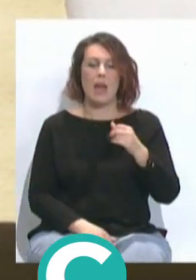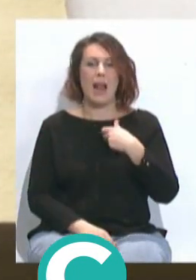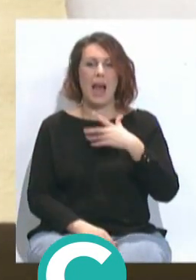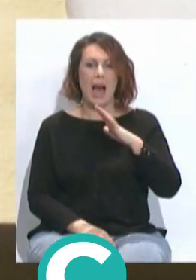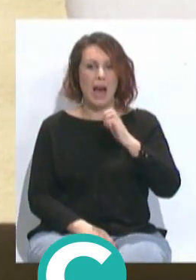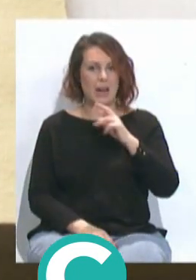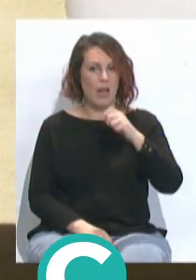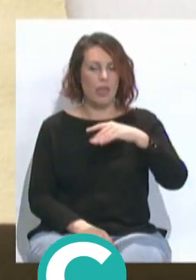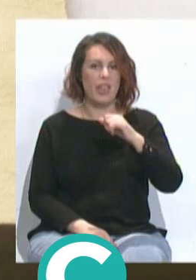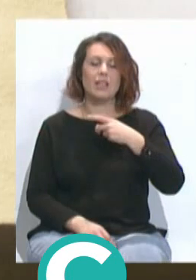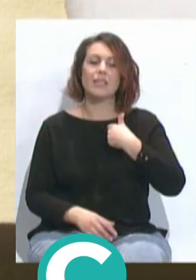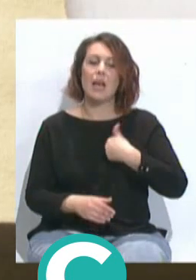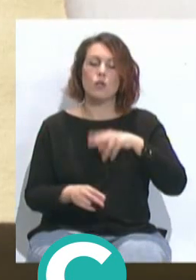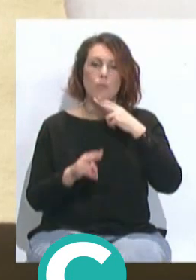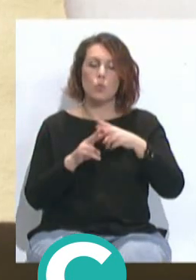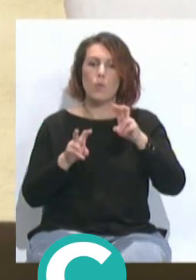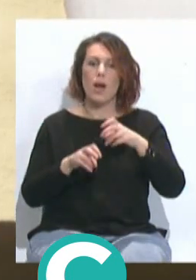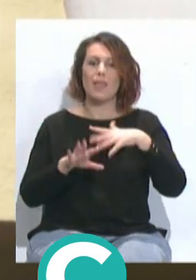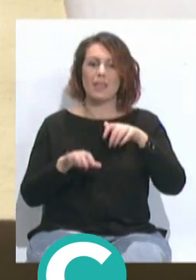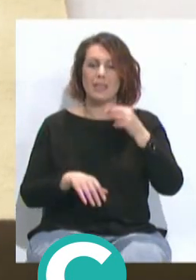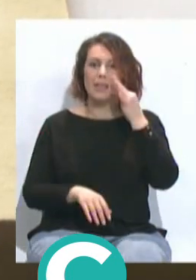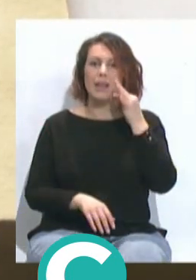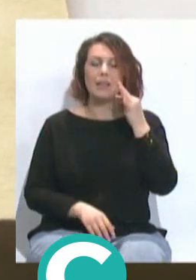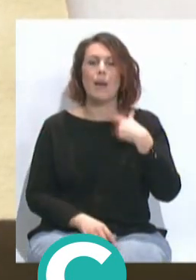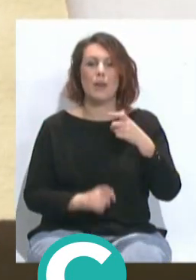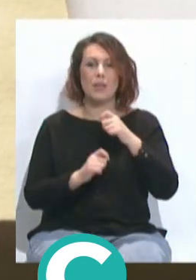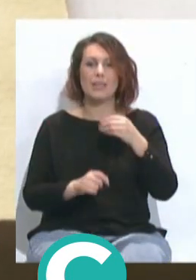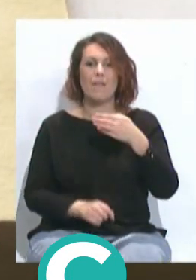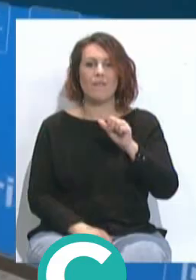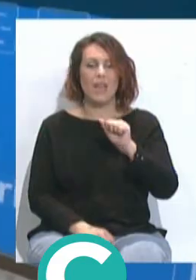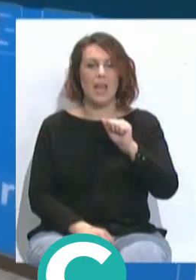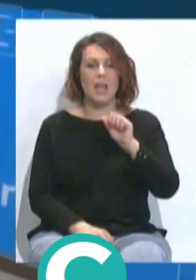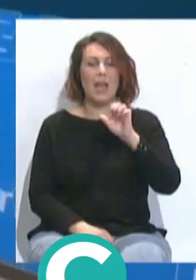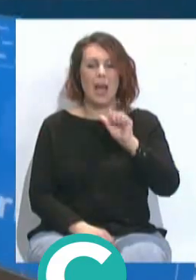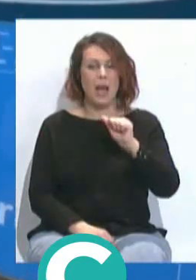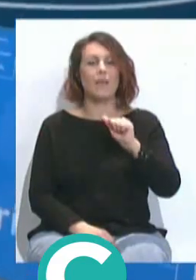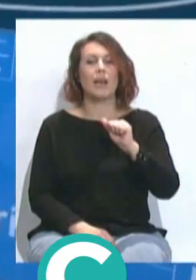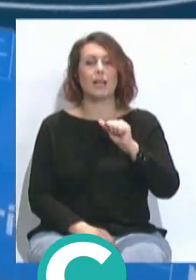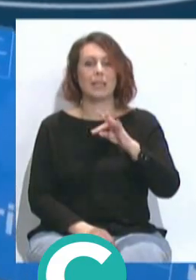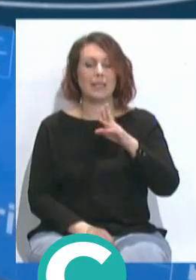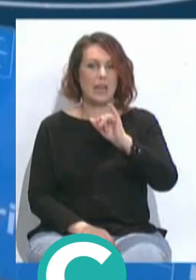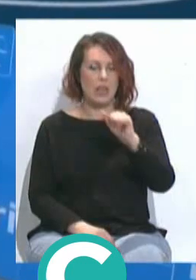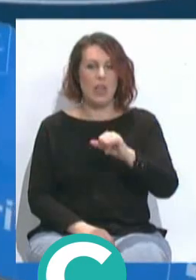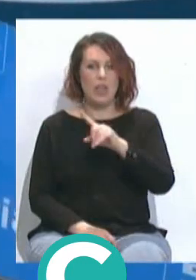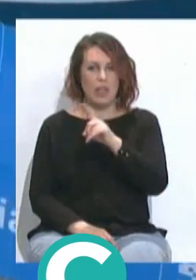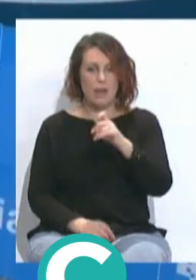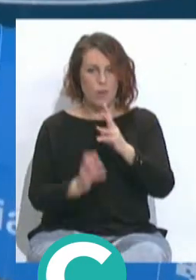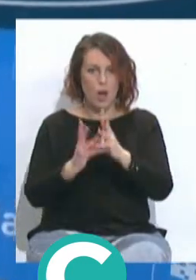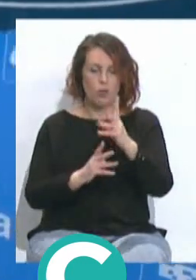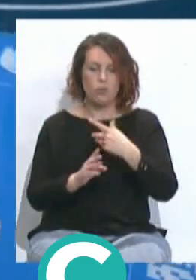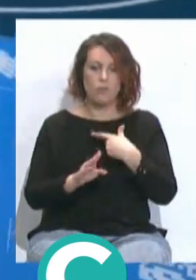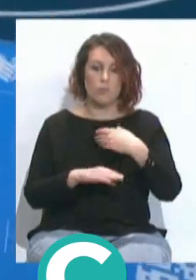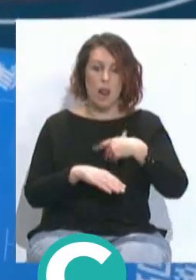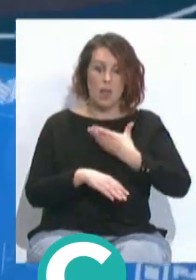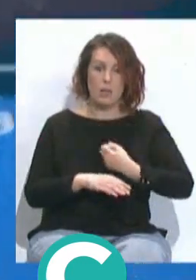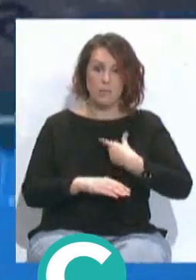luce ya su nuevo nombre el de la gaditana periodista Beatriz Cienfuegos su rótulo ha sido descubierto por el alcalde y concejales